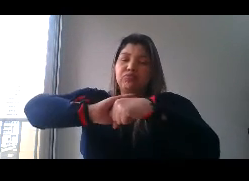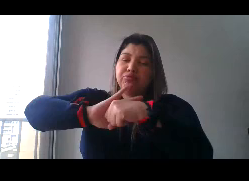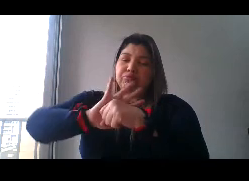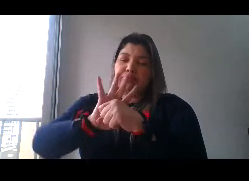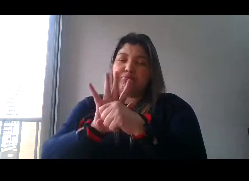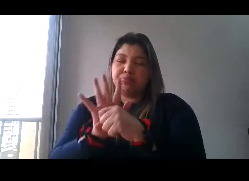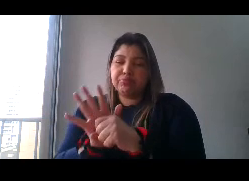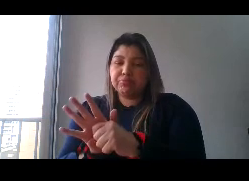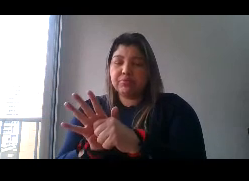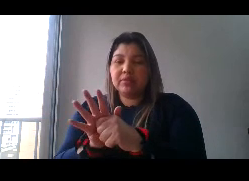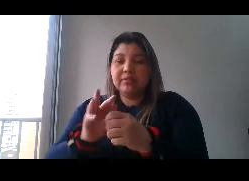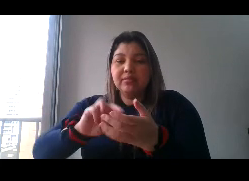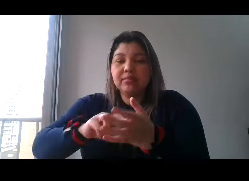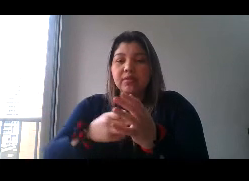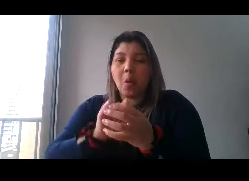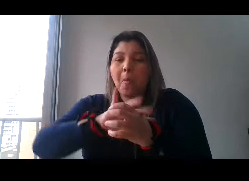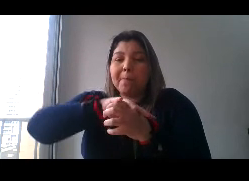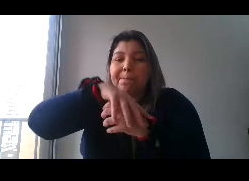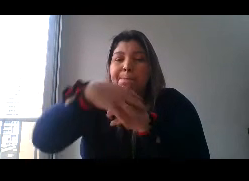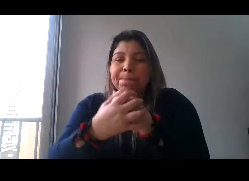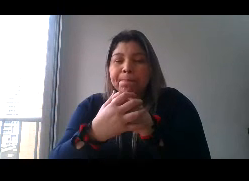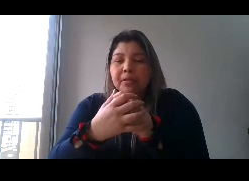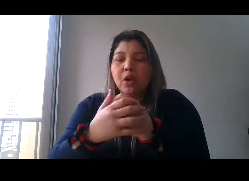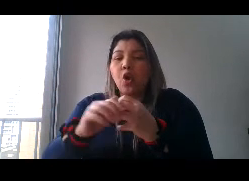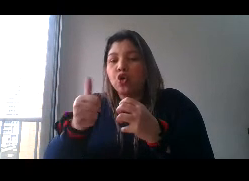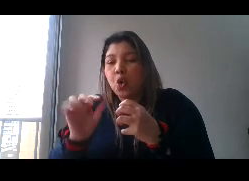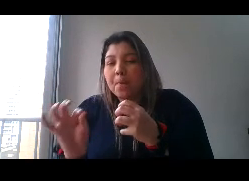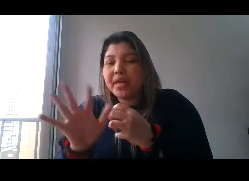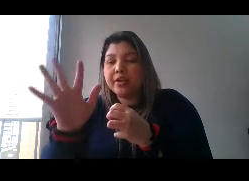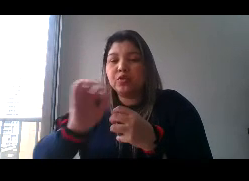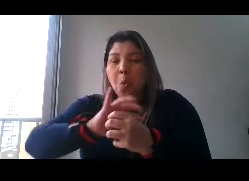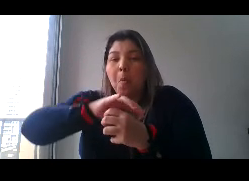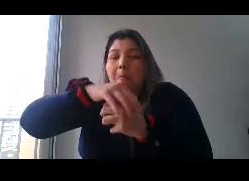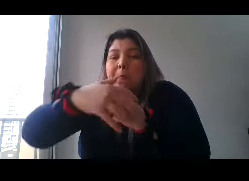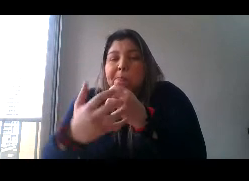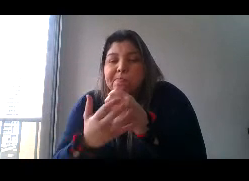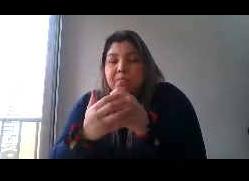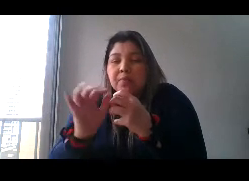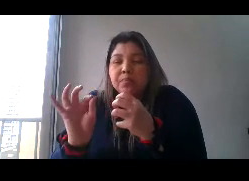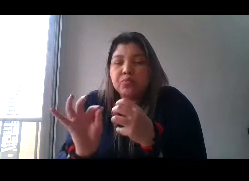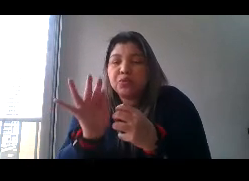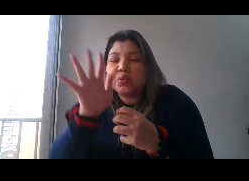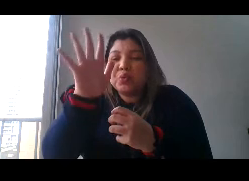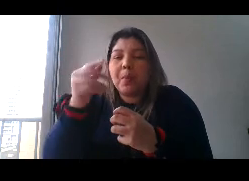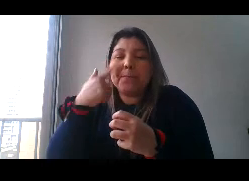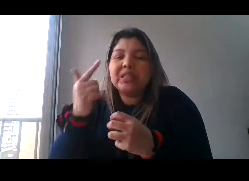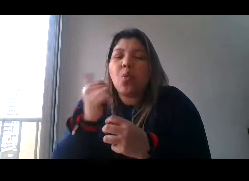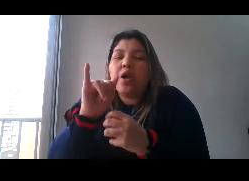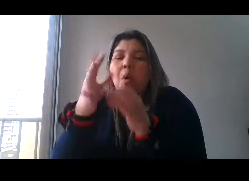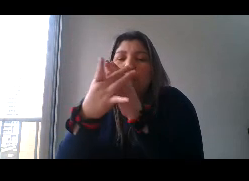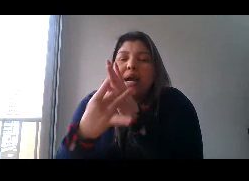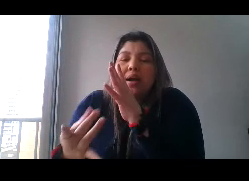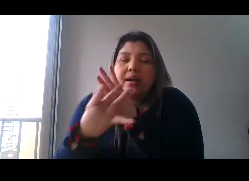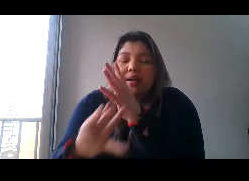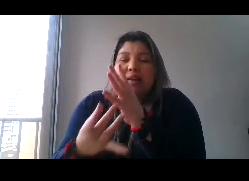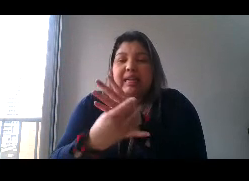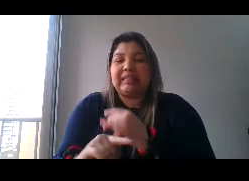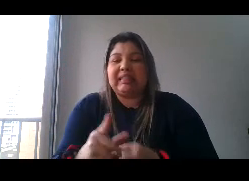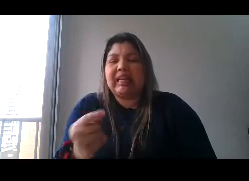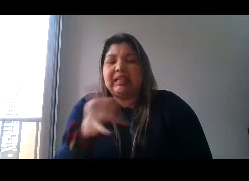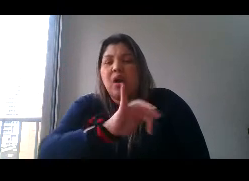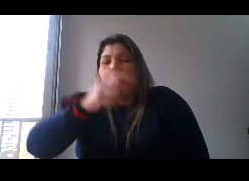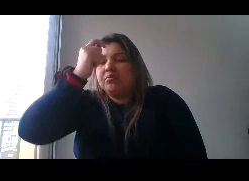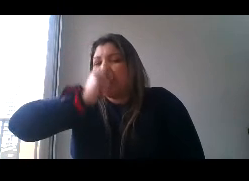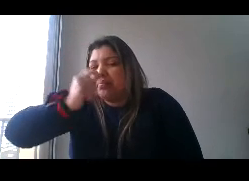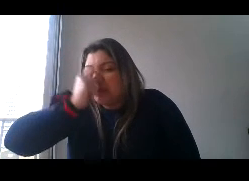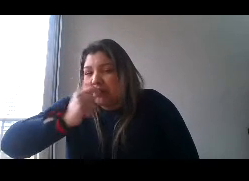virus envuelto significa que alrededor tiene una capa de lípidos o de grasa, lo mismo que el virus de la influenza o lo